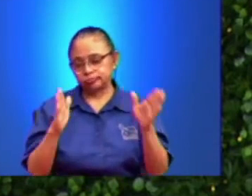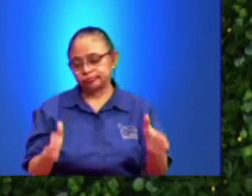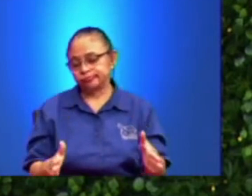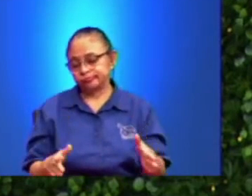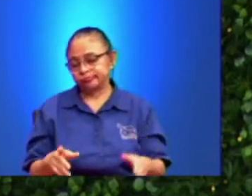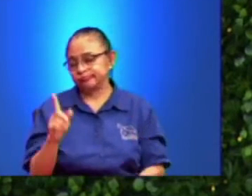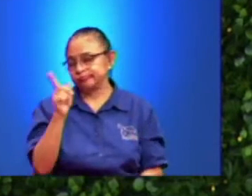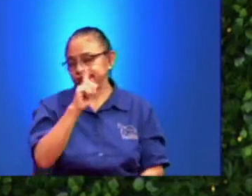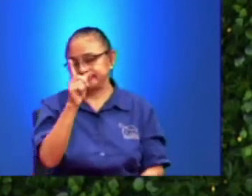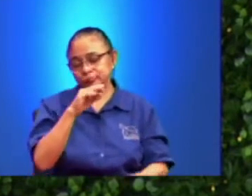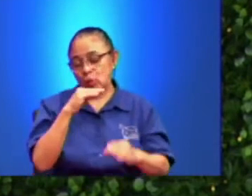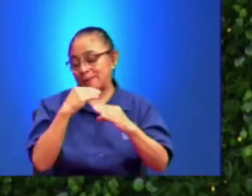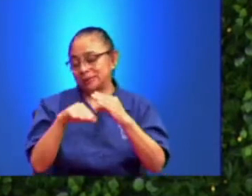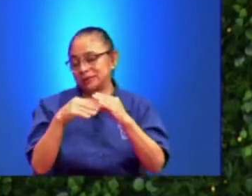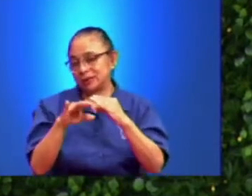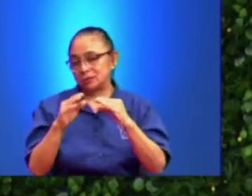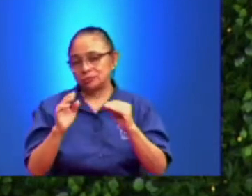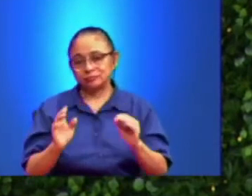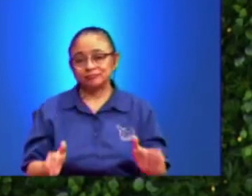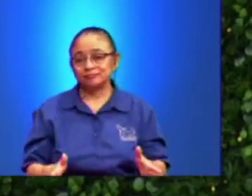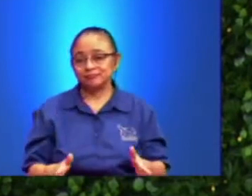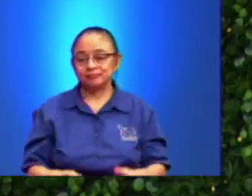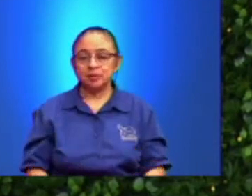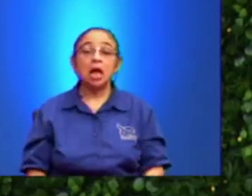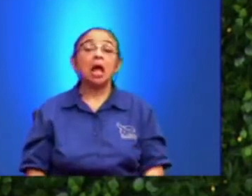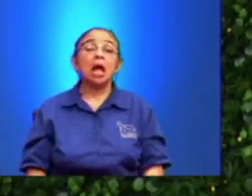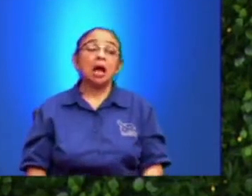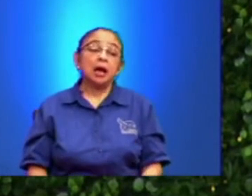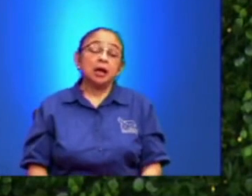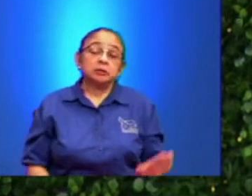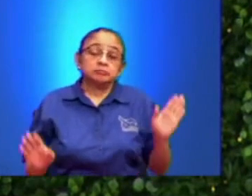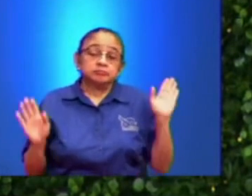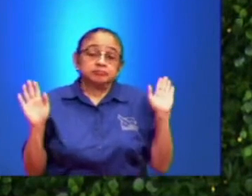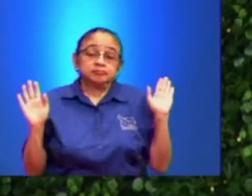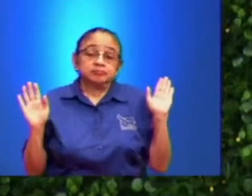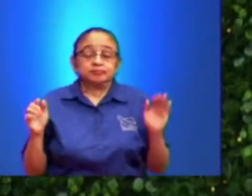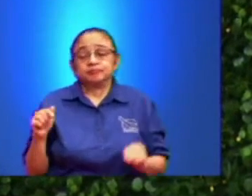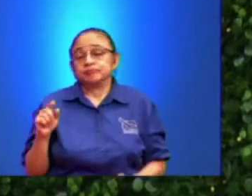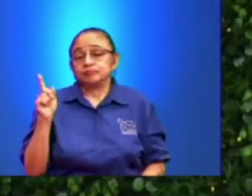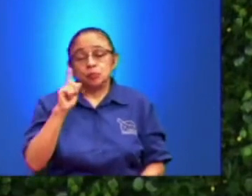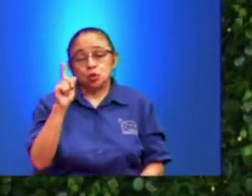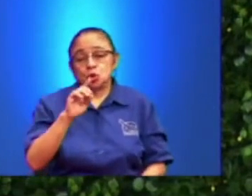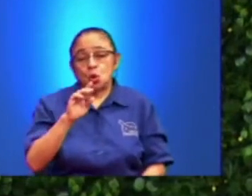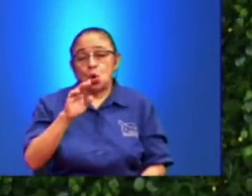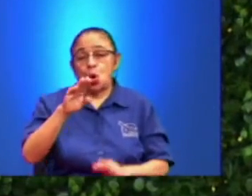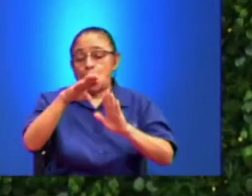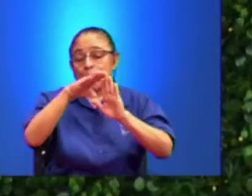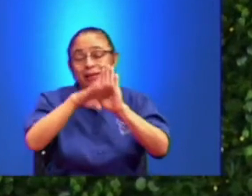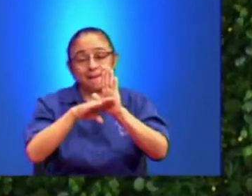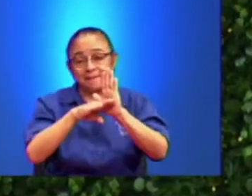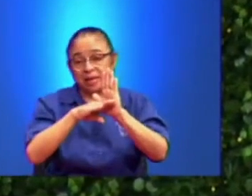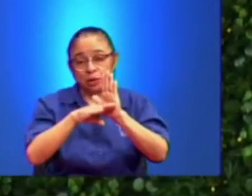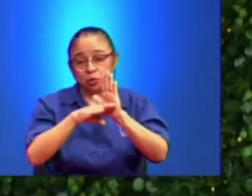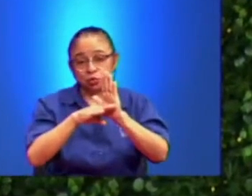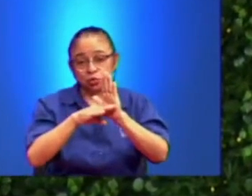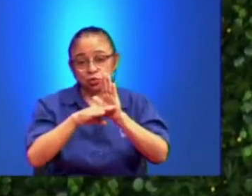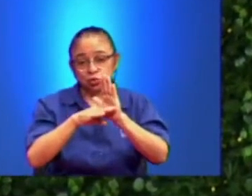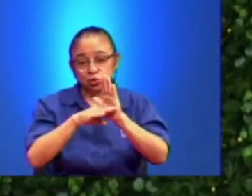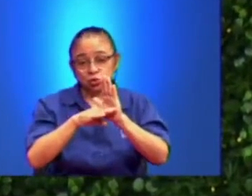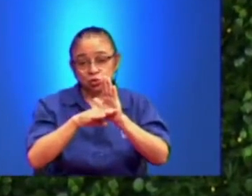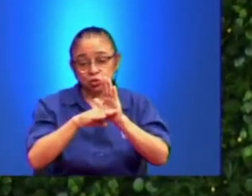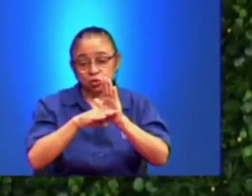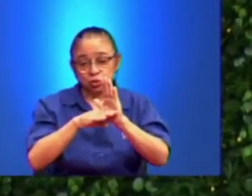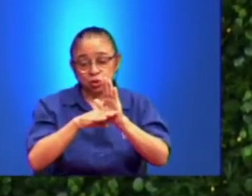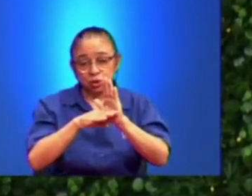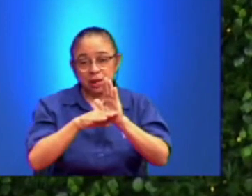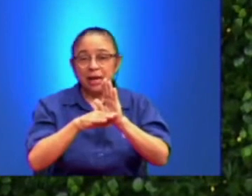y no un mensajero pues llega a ser de menos el oficio verdad que tan tan importante